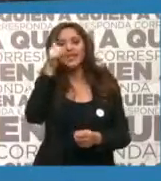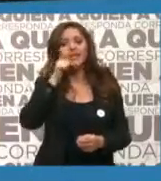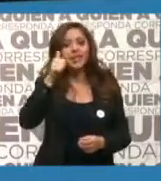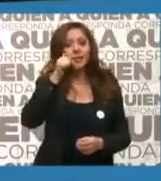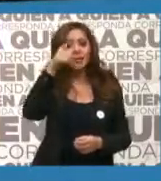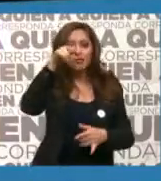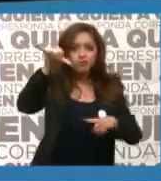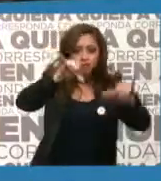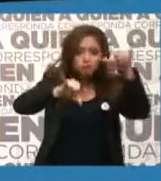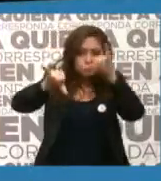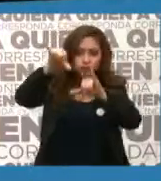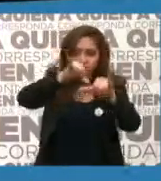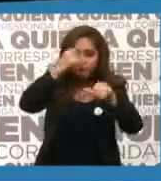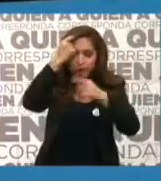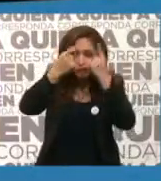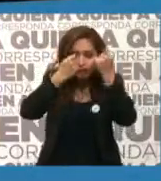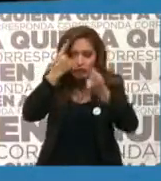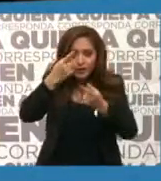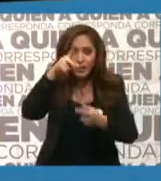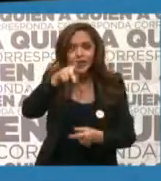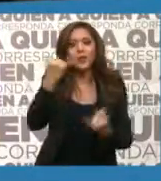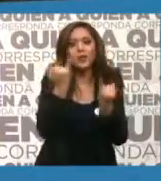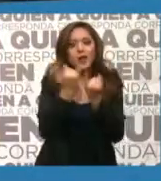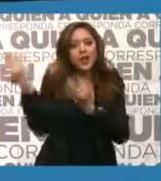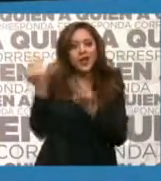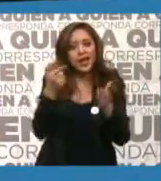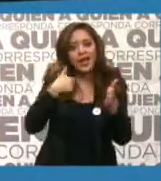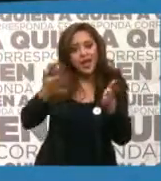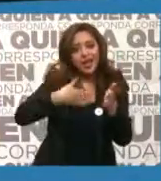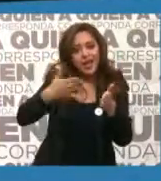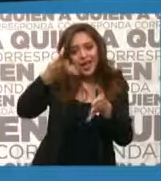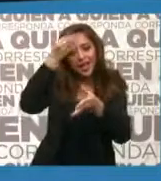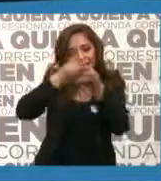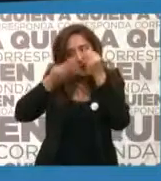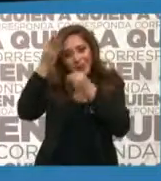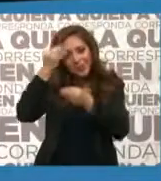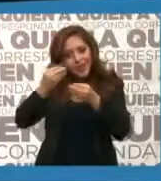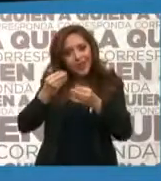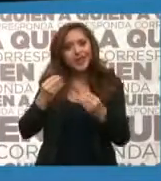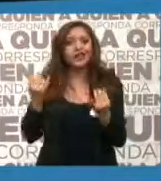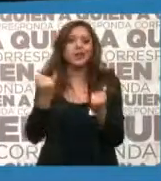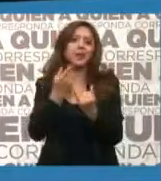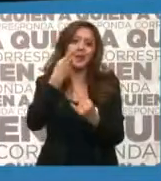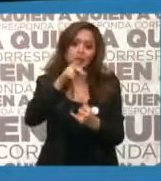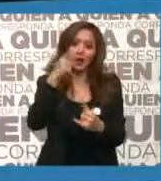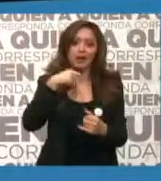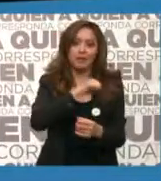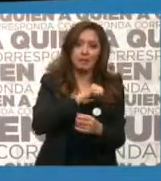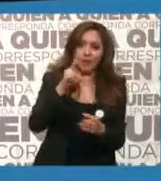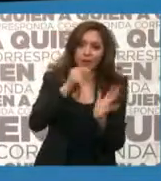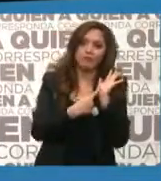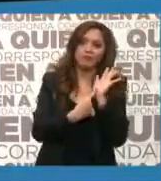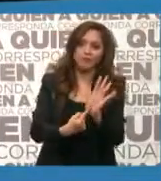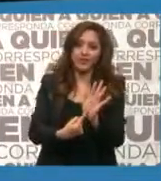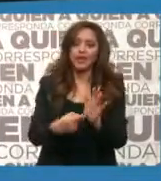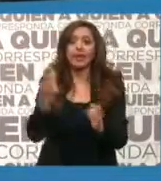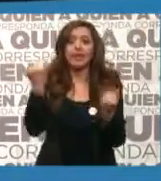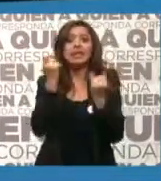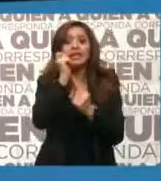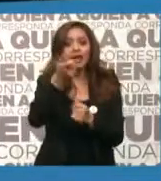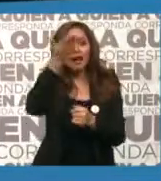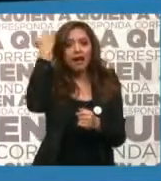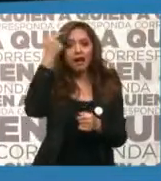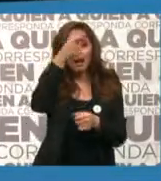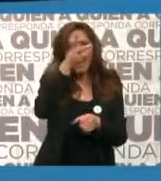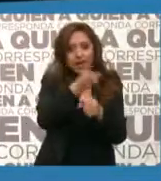los experimentos, ¿verdad? Para que también aprendan a cocinar. Ya les trajimos una cocinita. Nunca le falla los retos. Nada malo, pero pues aquí andamos. Oiga, fui invitado al